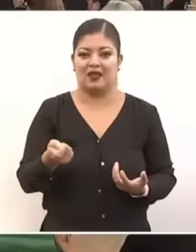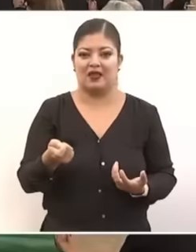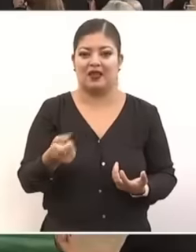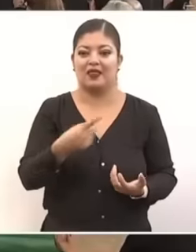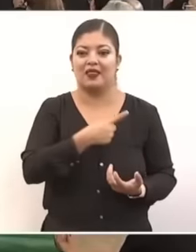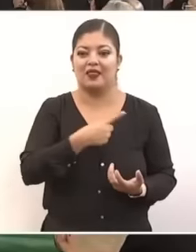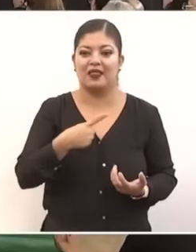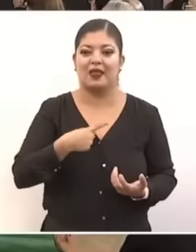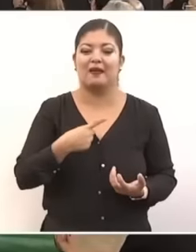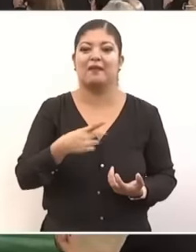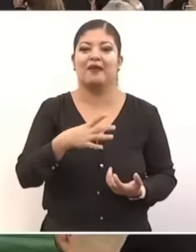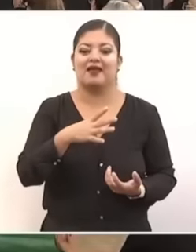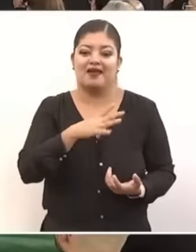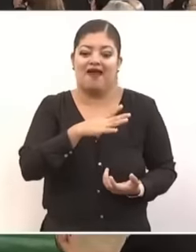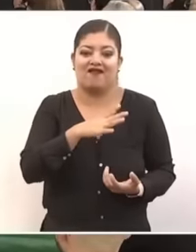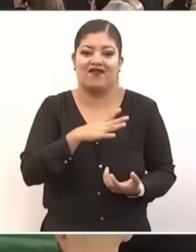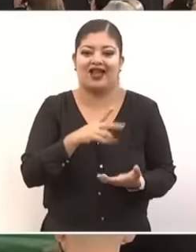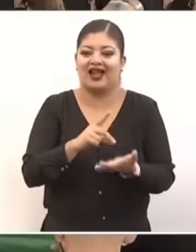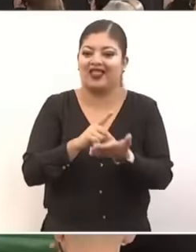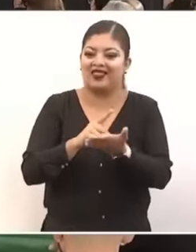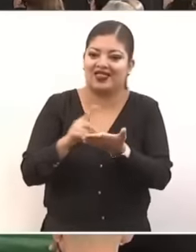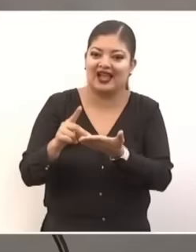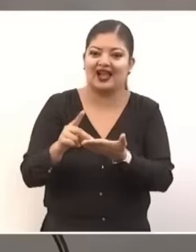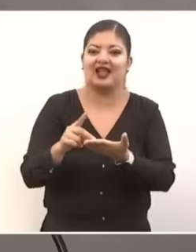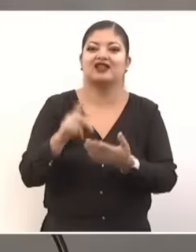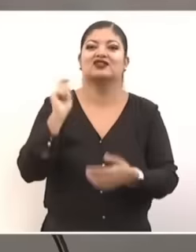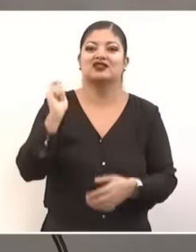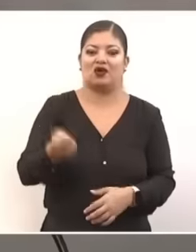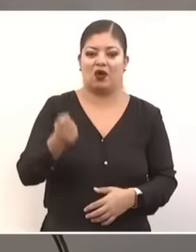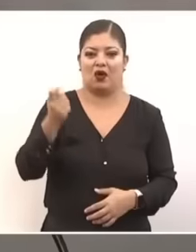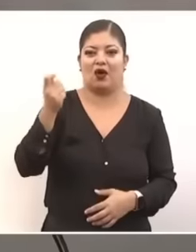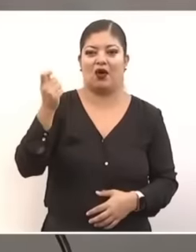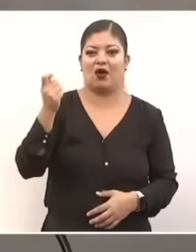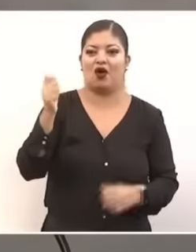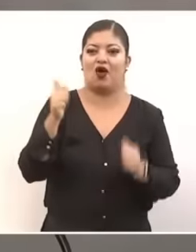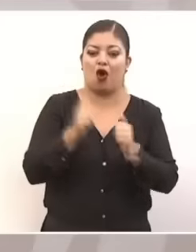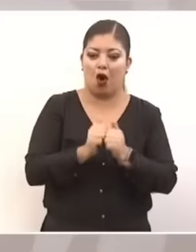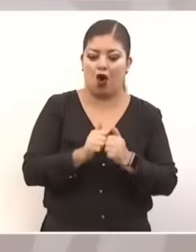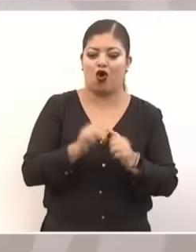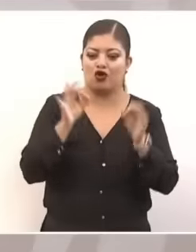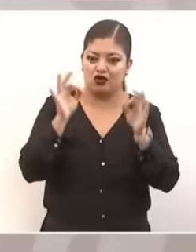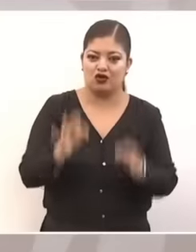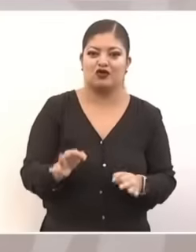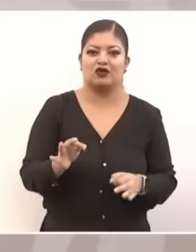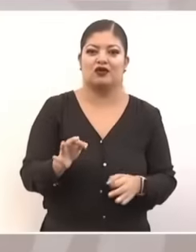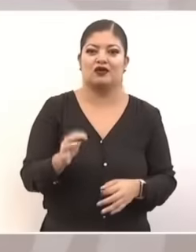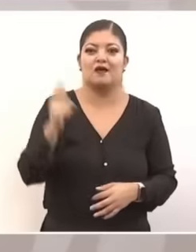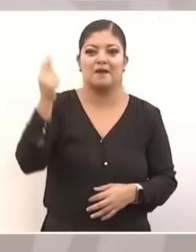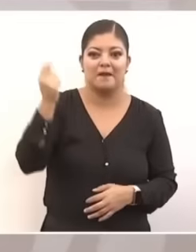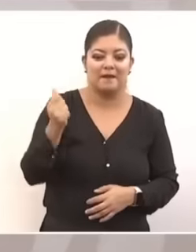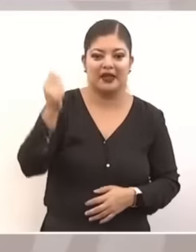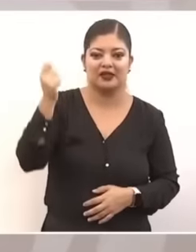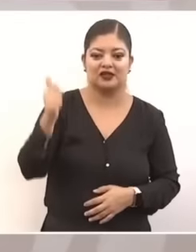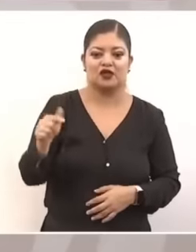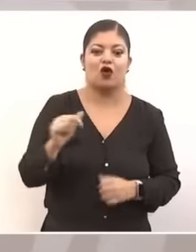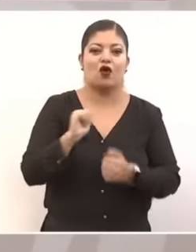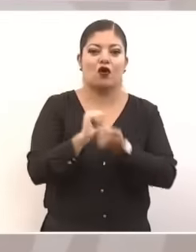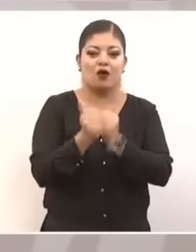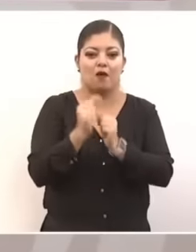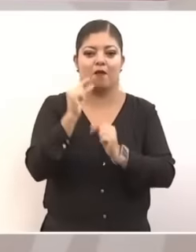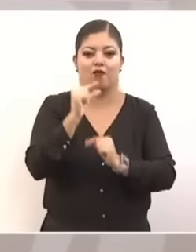tengan su derecho a una pensión y que ya pronto se eleve a